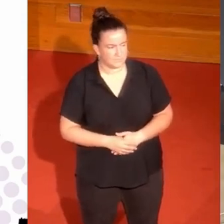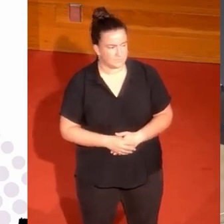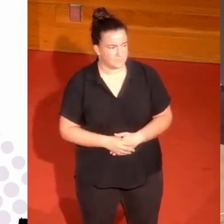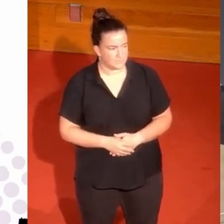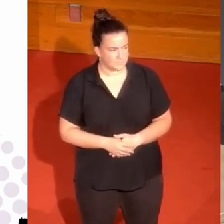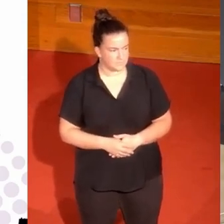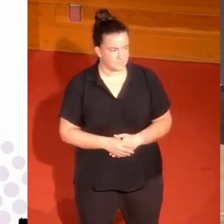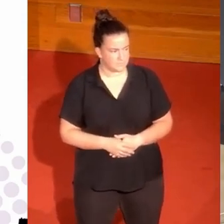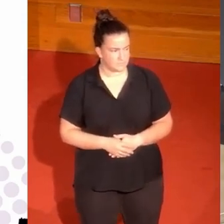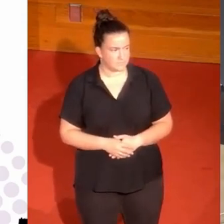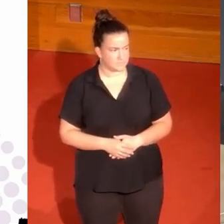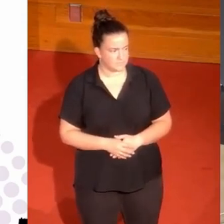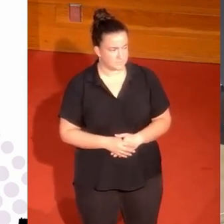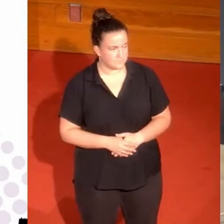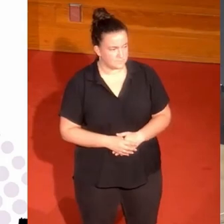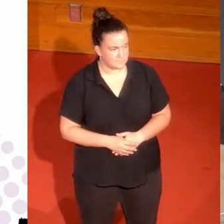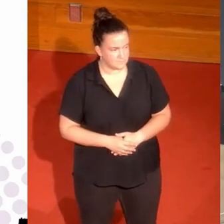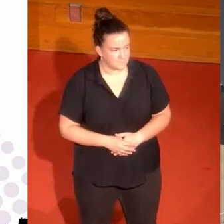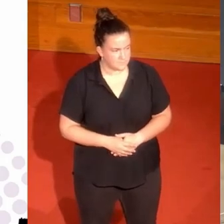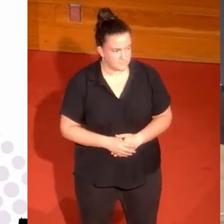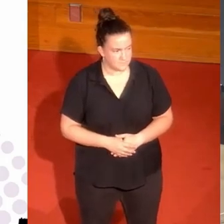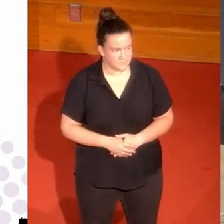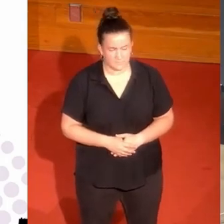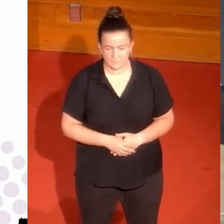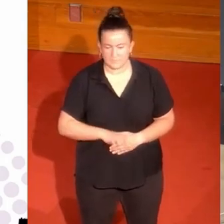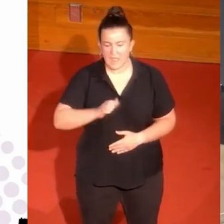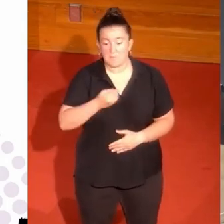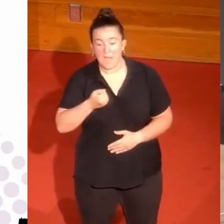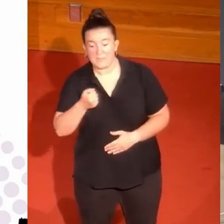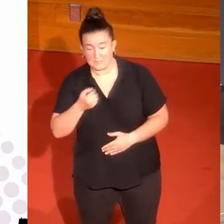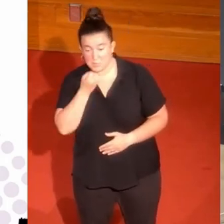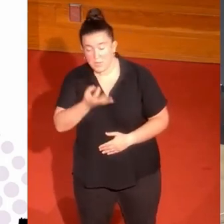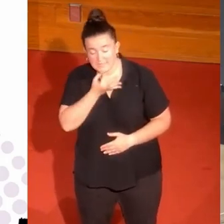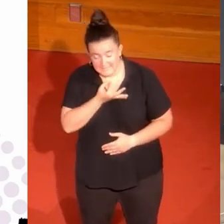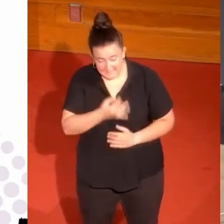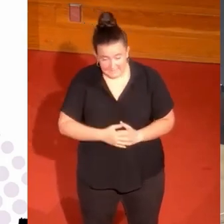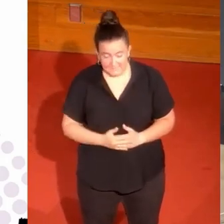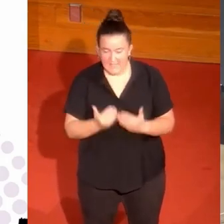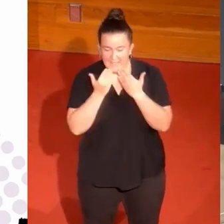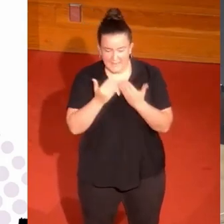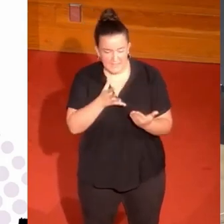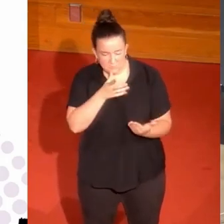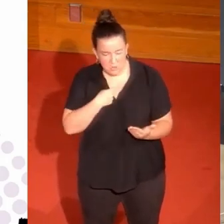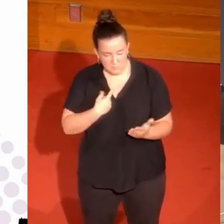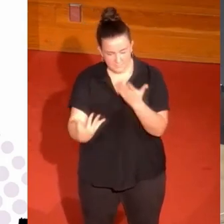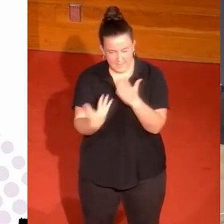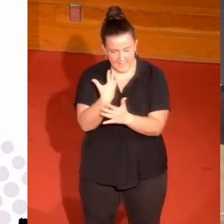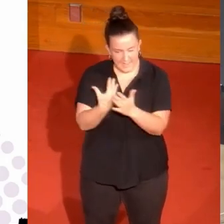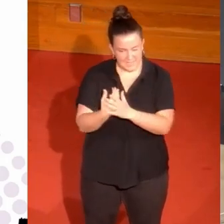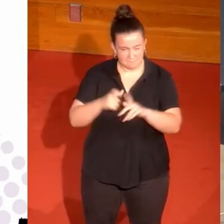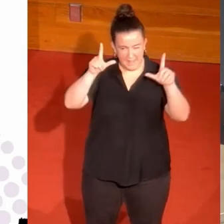producido es que ricaso Buenas tardes Muchas gracias por la radiografía que nos has hecho